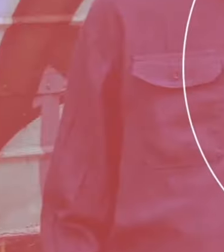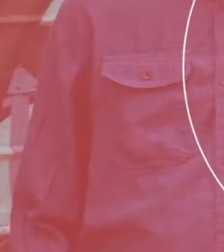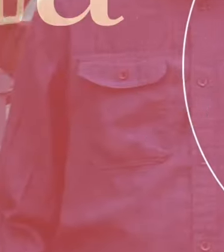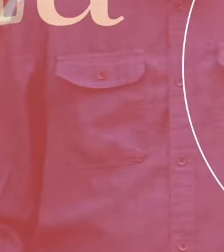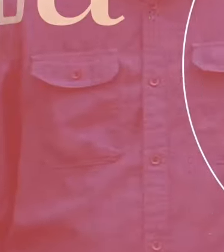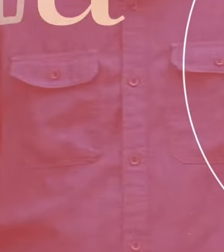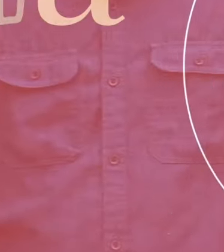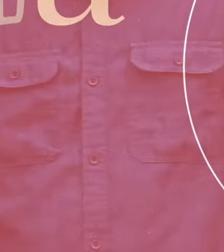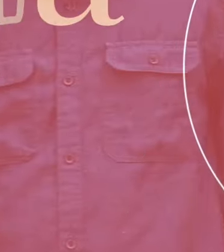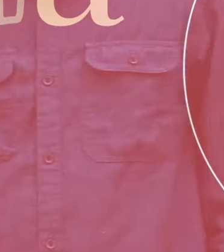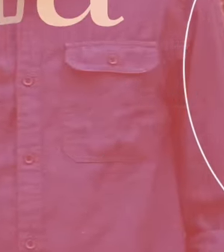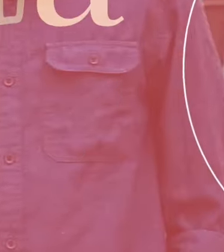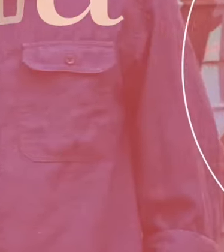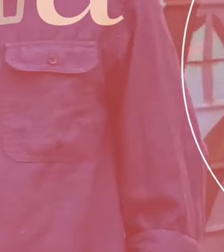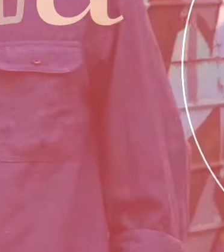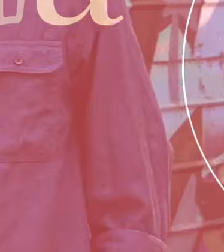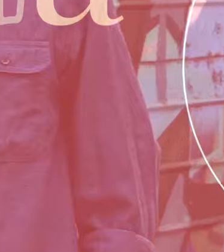Hashtag Persona